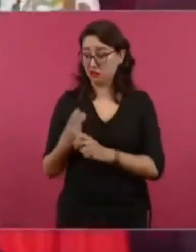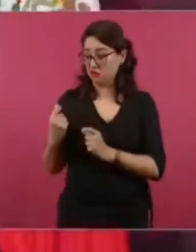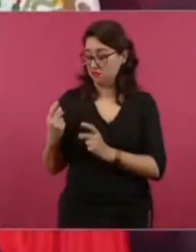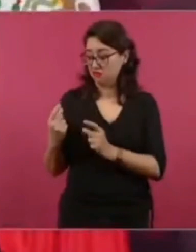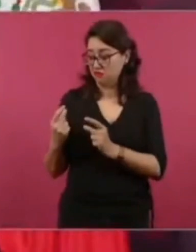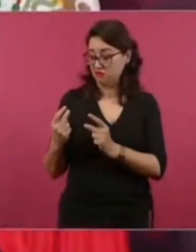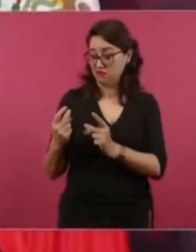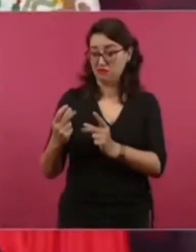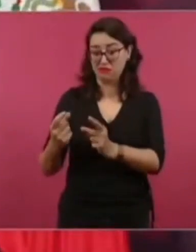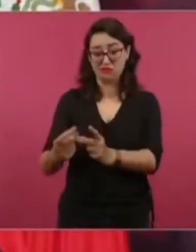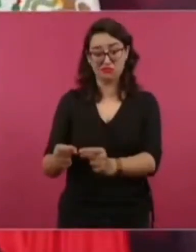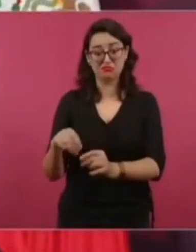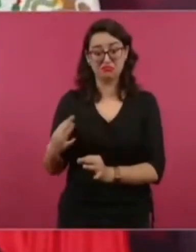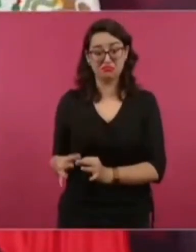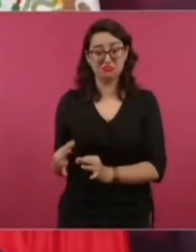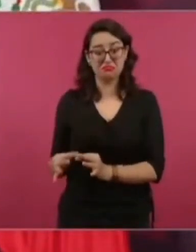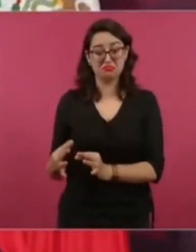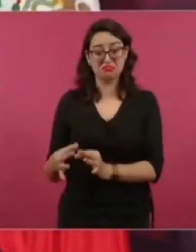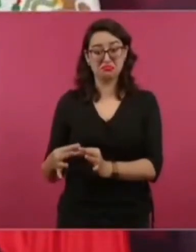buscábamos un ideal,